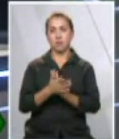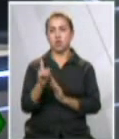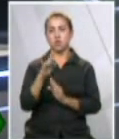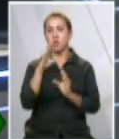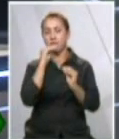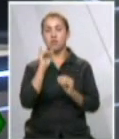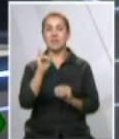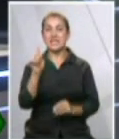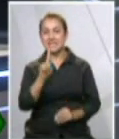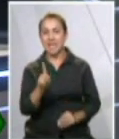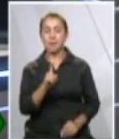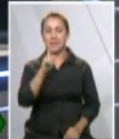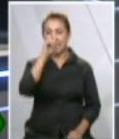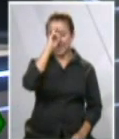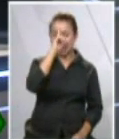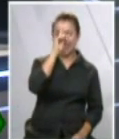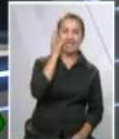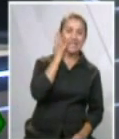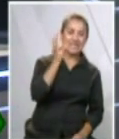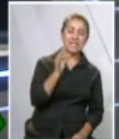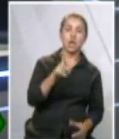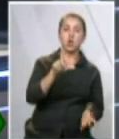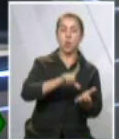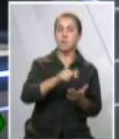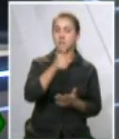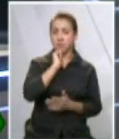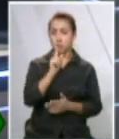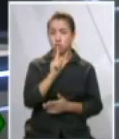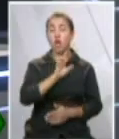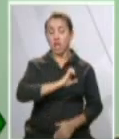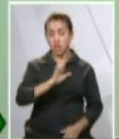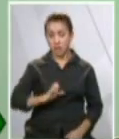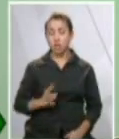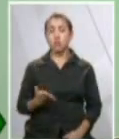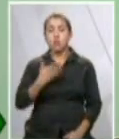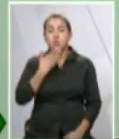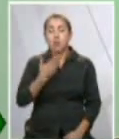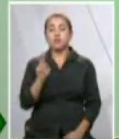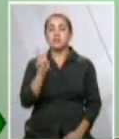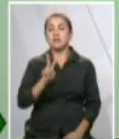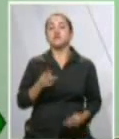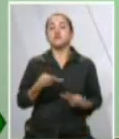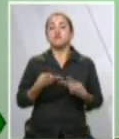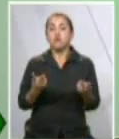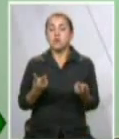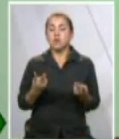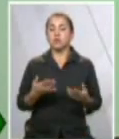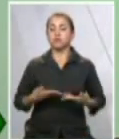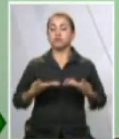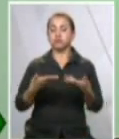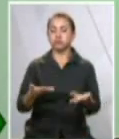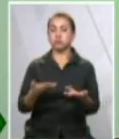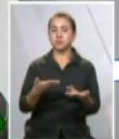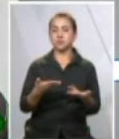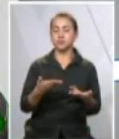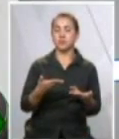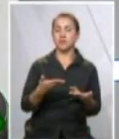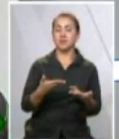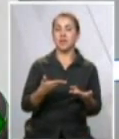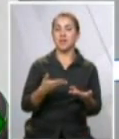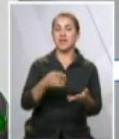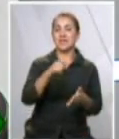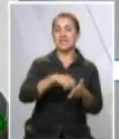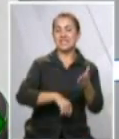hablando de una ISAPRE, una clínica, no sé, de un lugar privado, sino que el Estado nomás. ¿Cuándo los servicios públicos donde van a atenderse desde